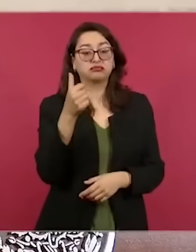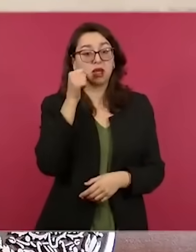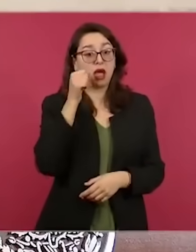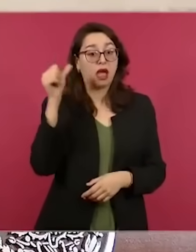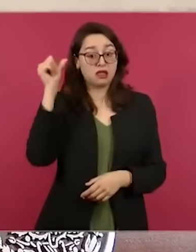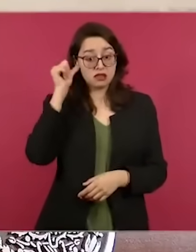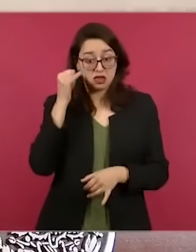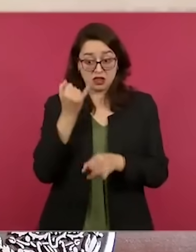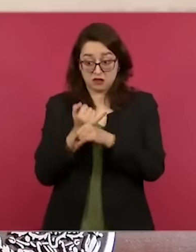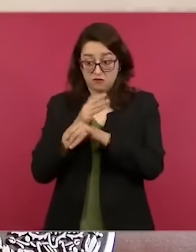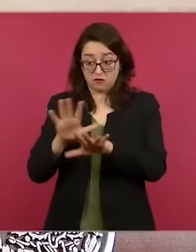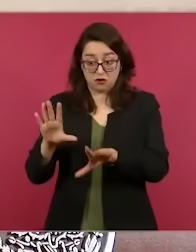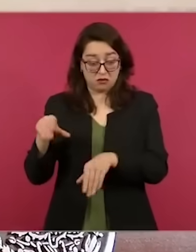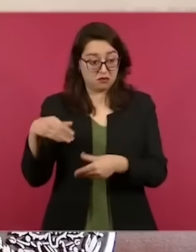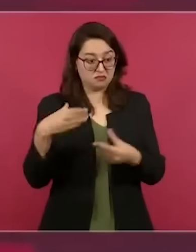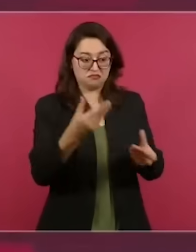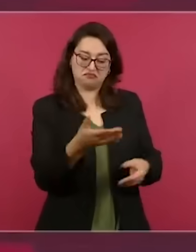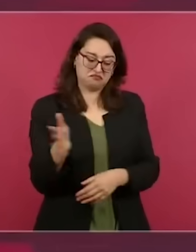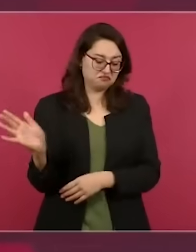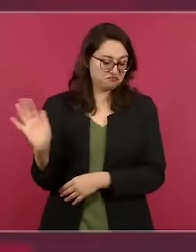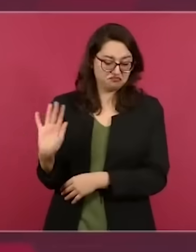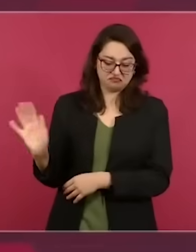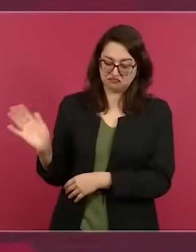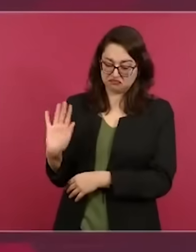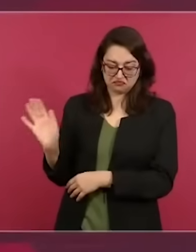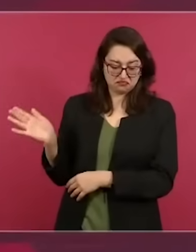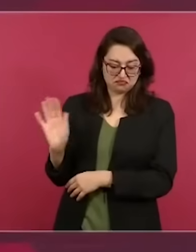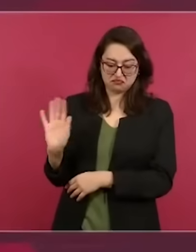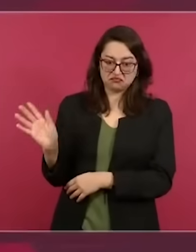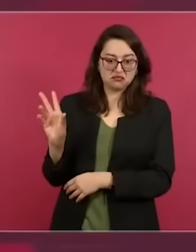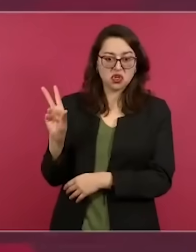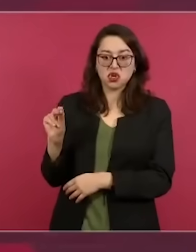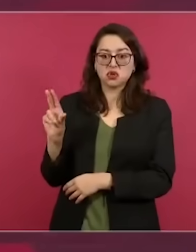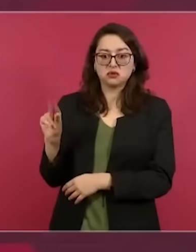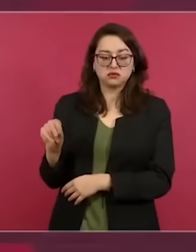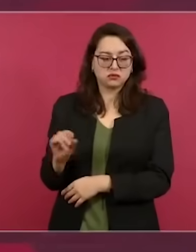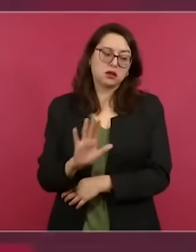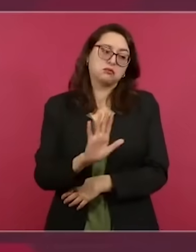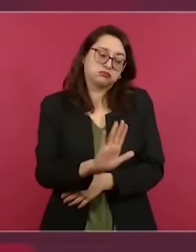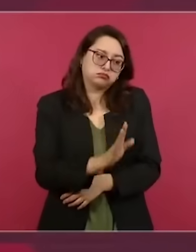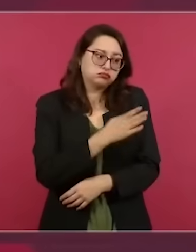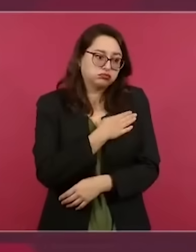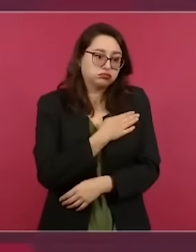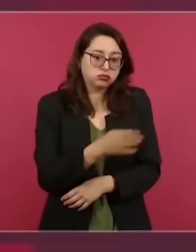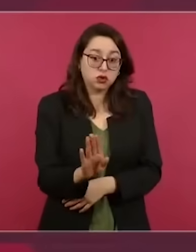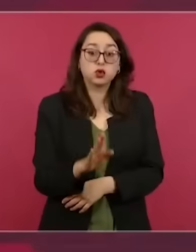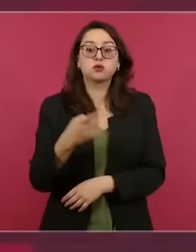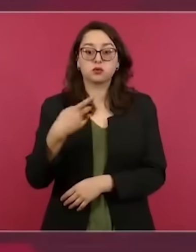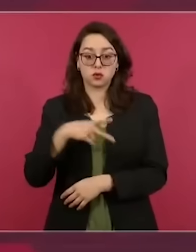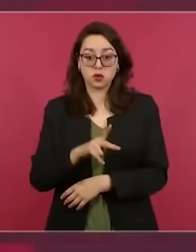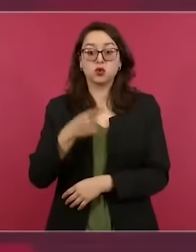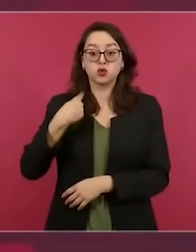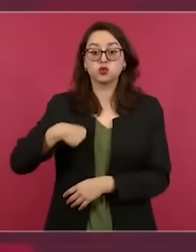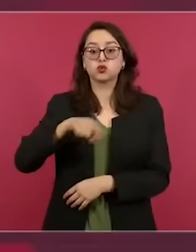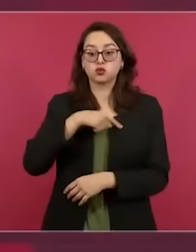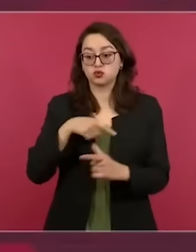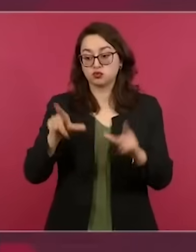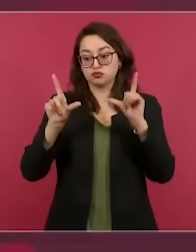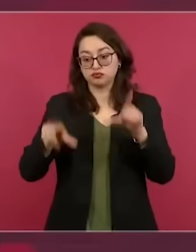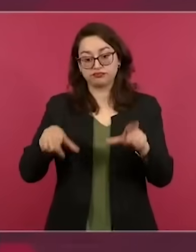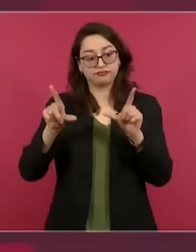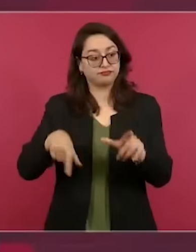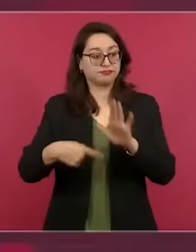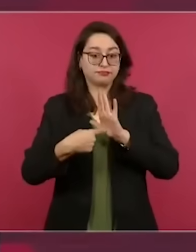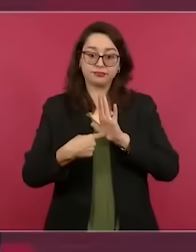nosotros queremos que se conozca el informe, porque me entregaron un escrito pidiéndome información,